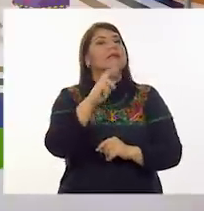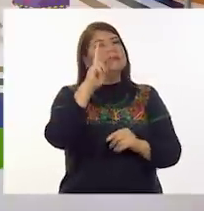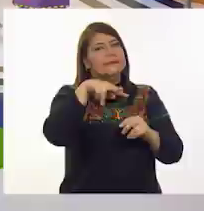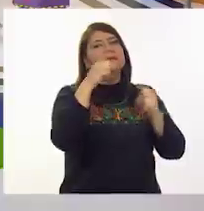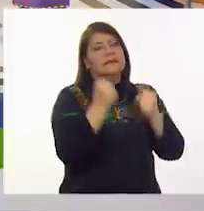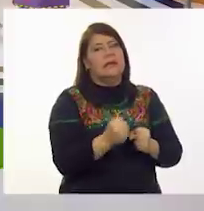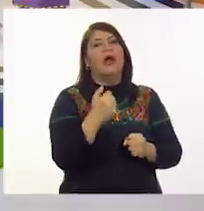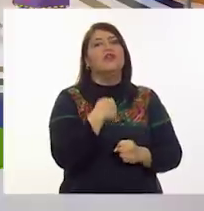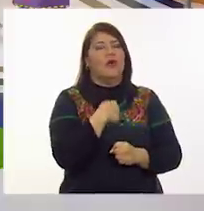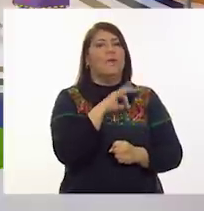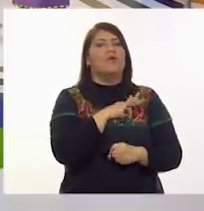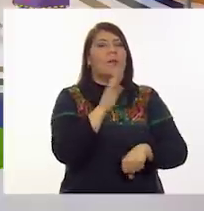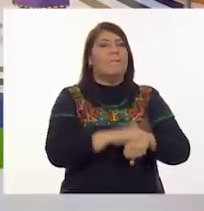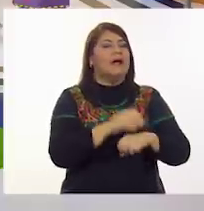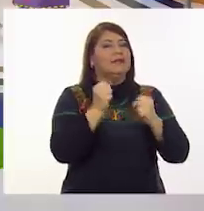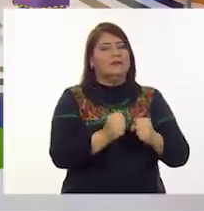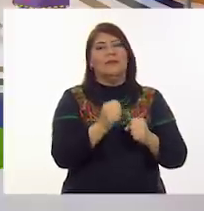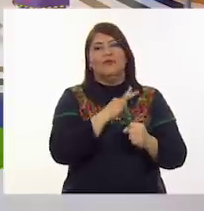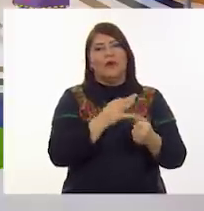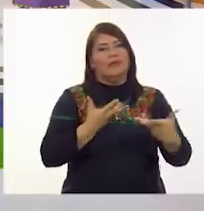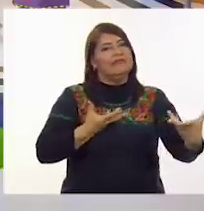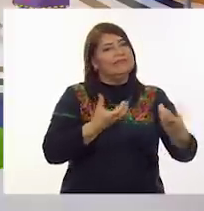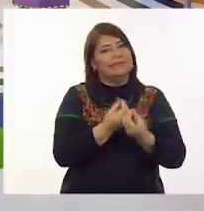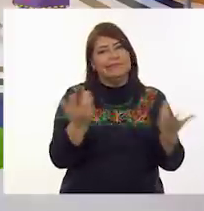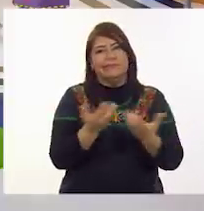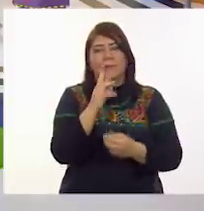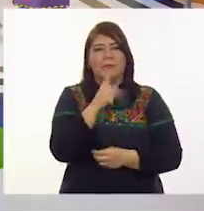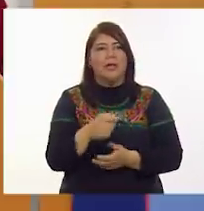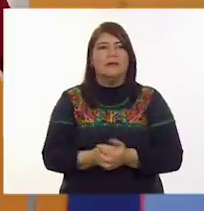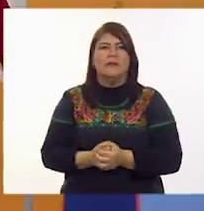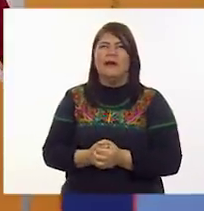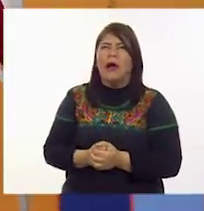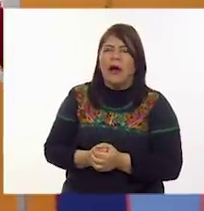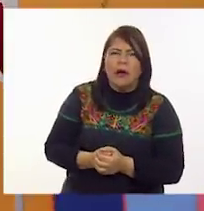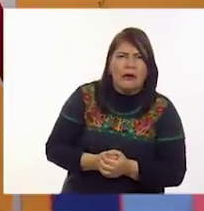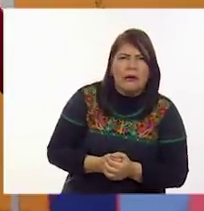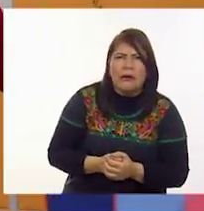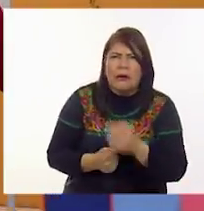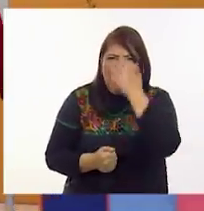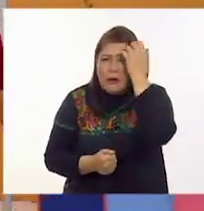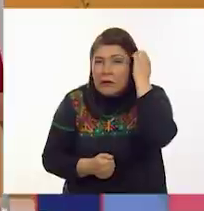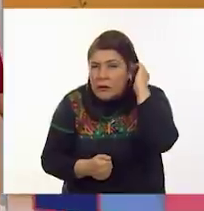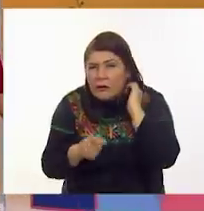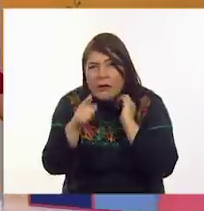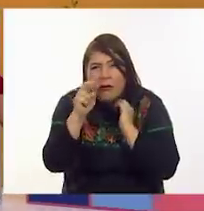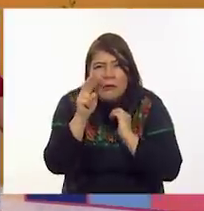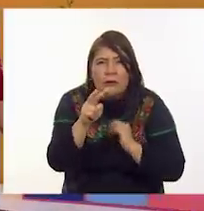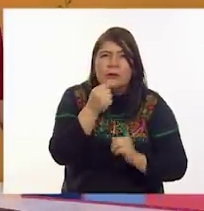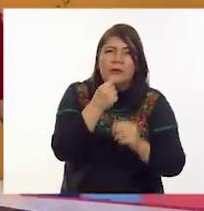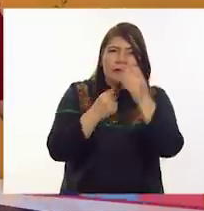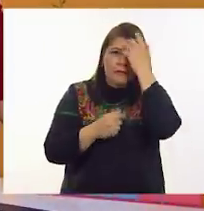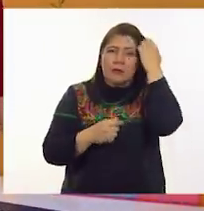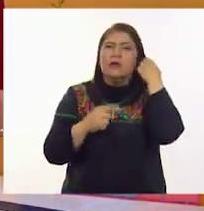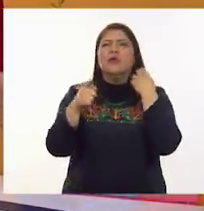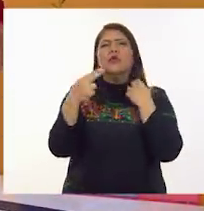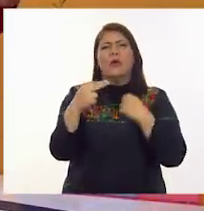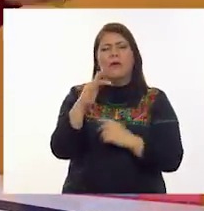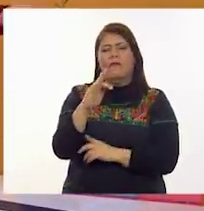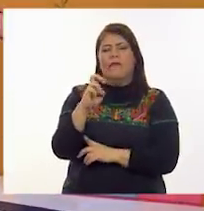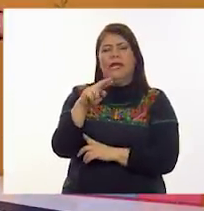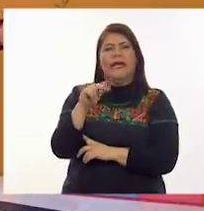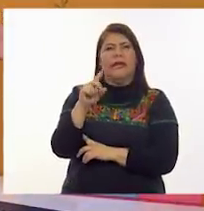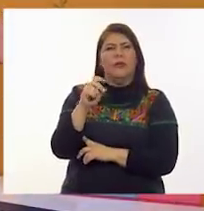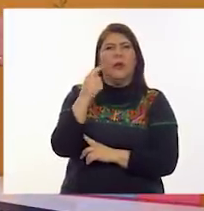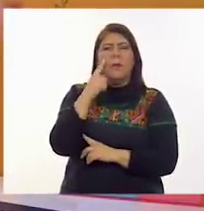todas podemos hacer algo mejor. Claro que sí. Por acá veo a un niño. ¿Cómo te llamas? Fernando. Muy bien.